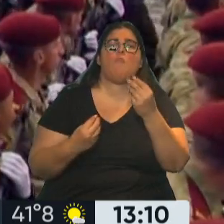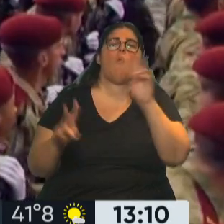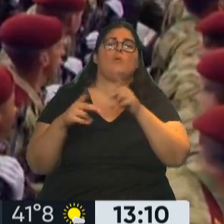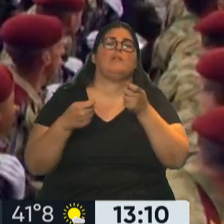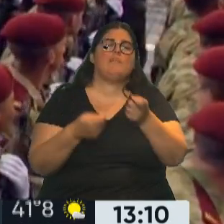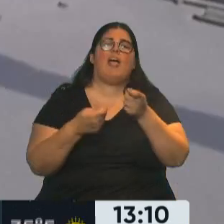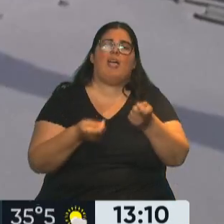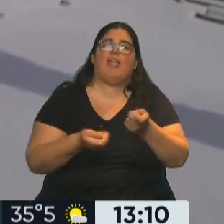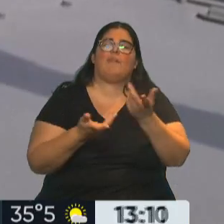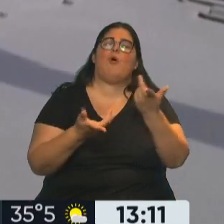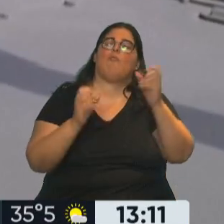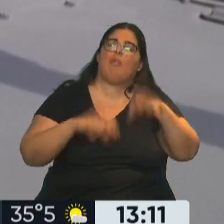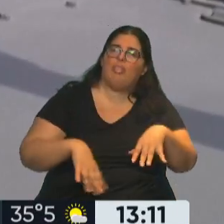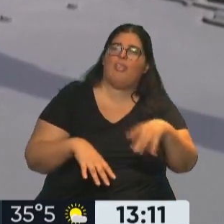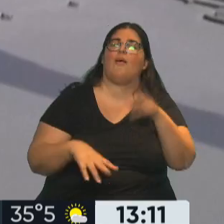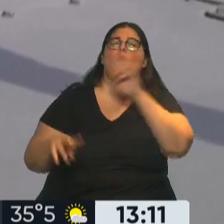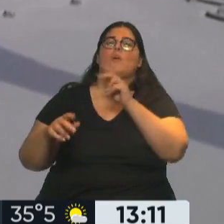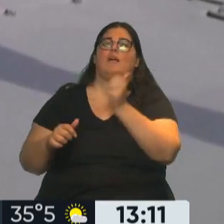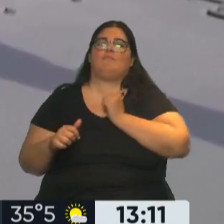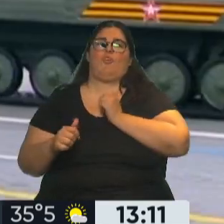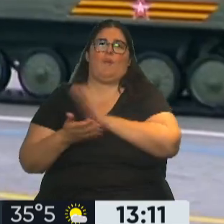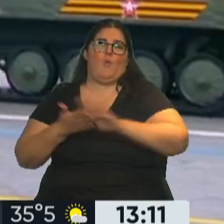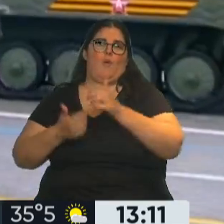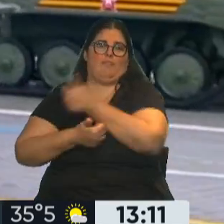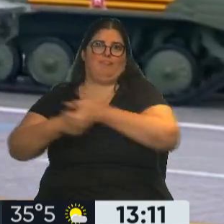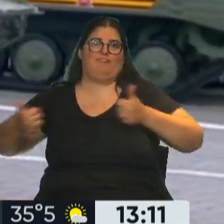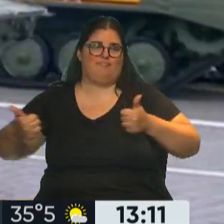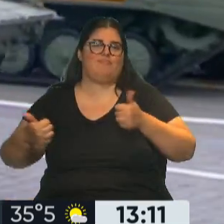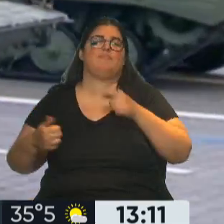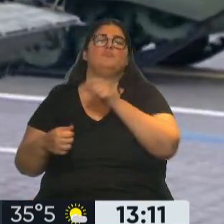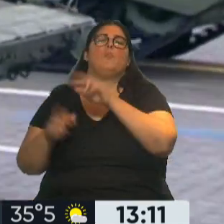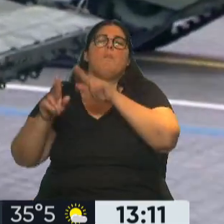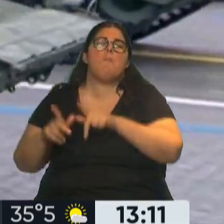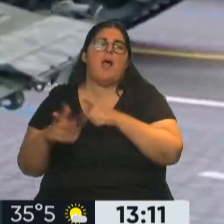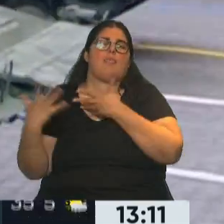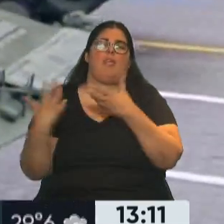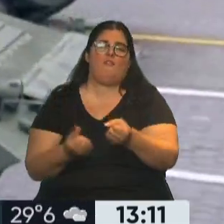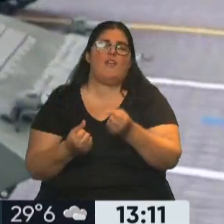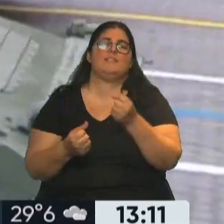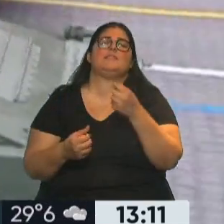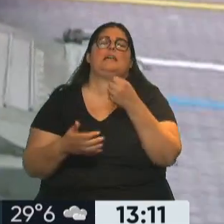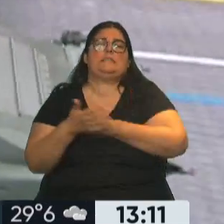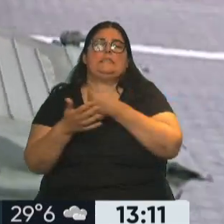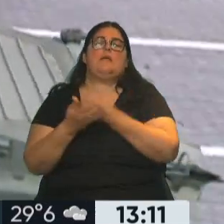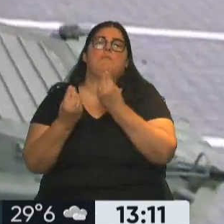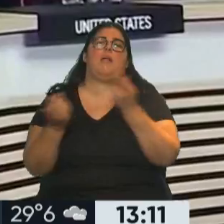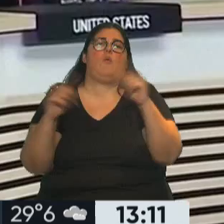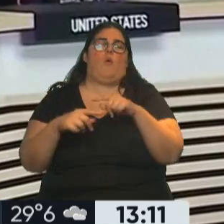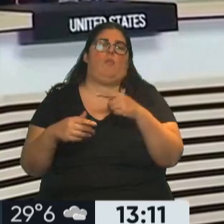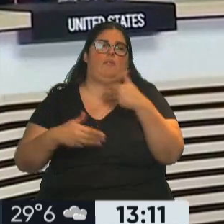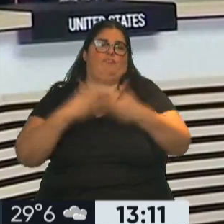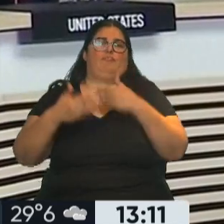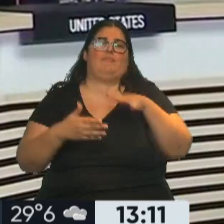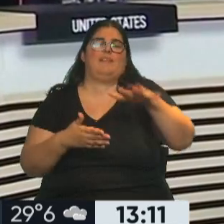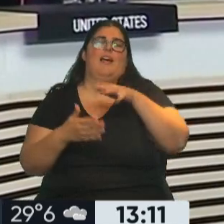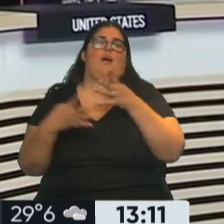movilizar tropas frescas y en su enorme industria de defensa que trabaja a pleno para reponer las pérdidas en el campo de batalla a